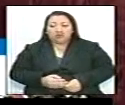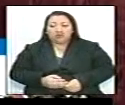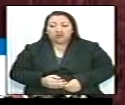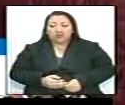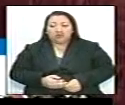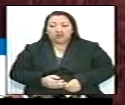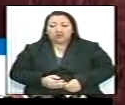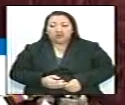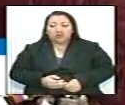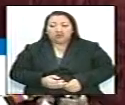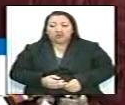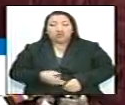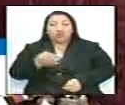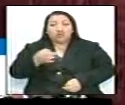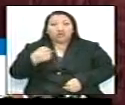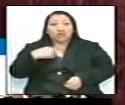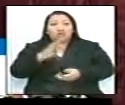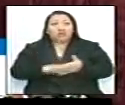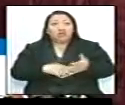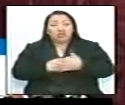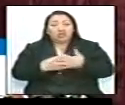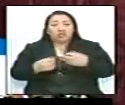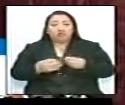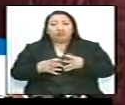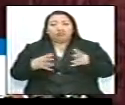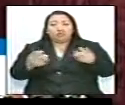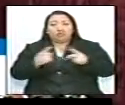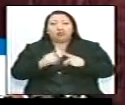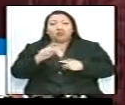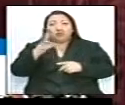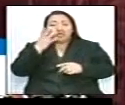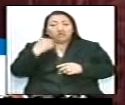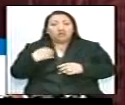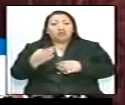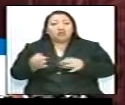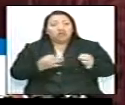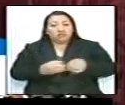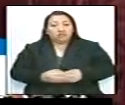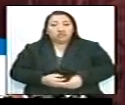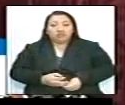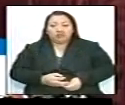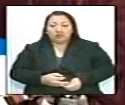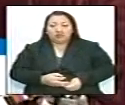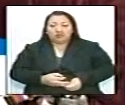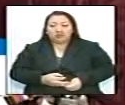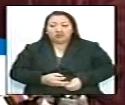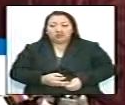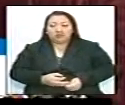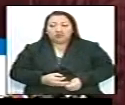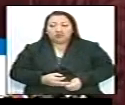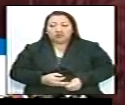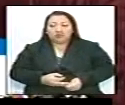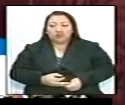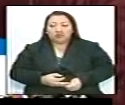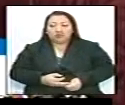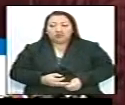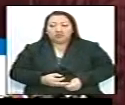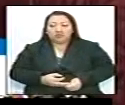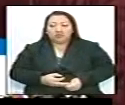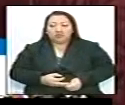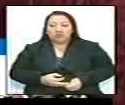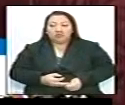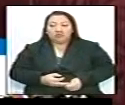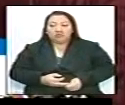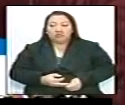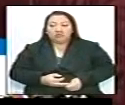un calendario bastante apretado. De repente esa experiencia nos puede ilustrar para pensar en que